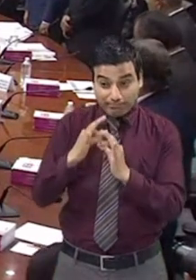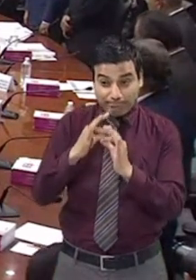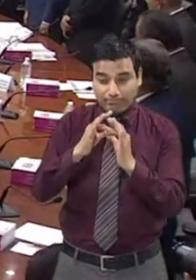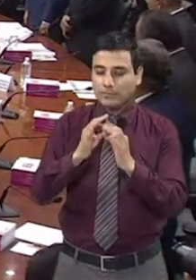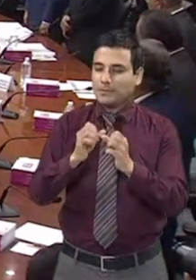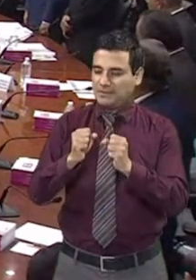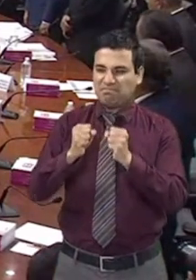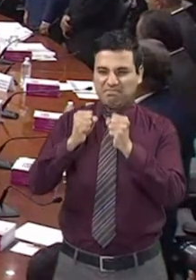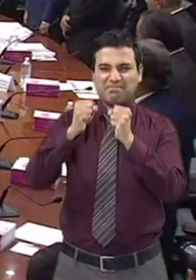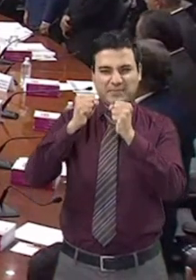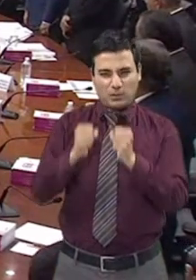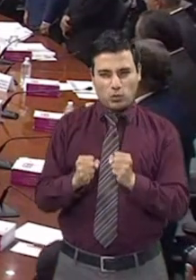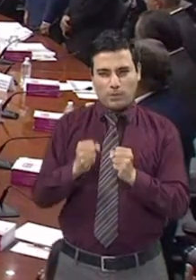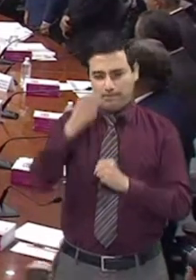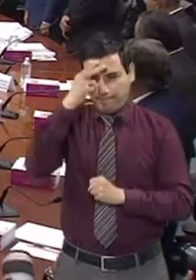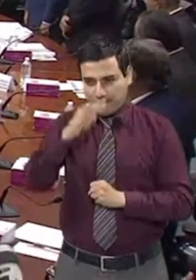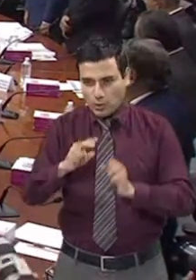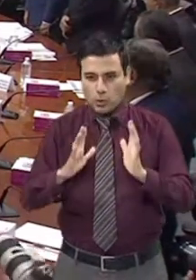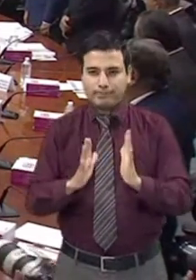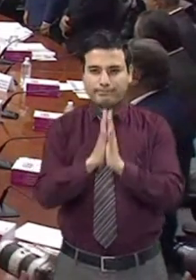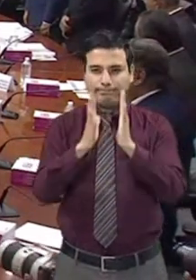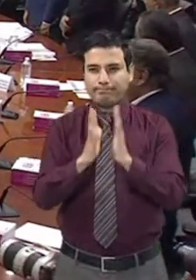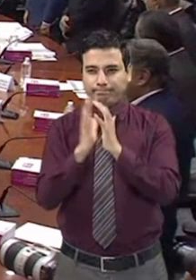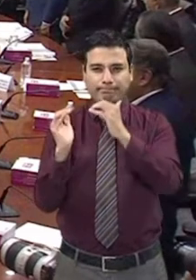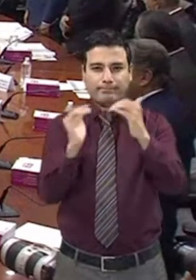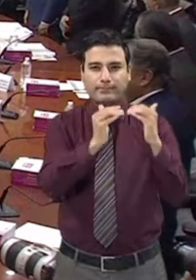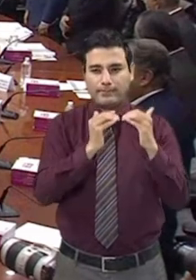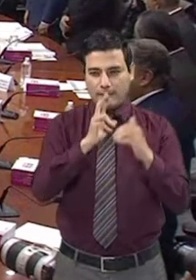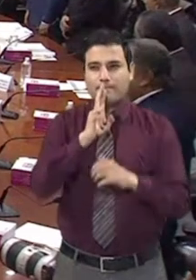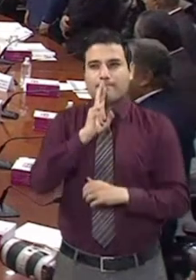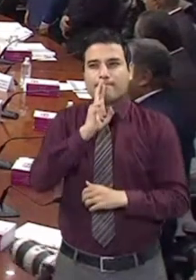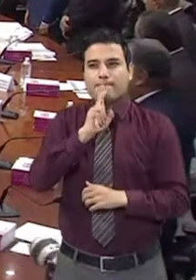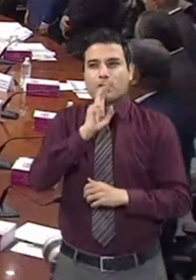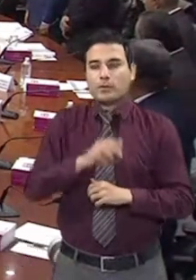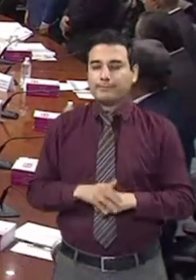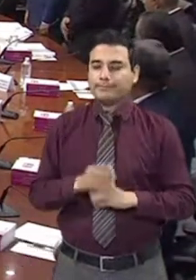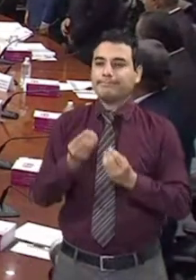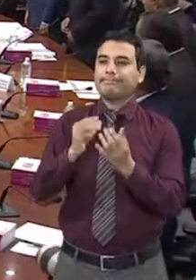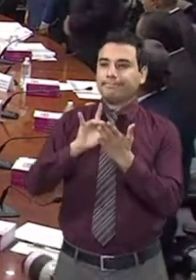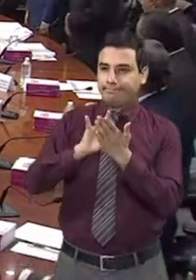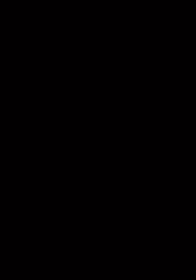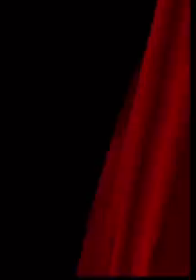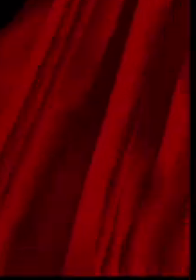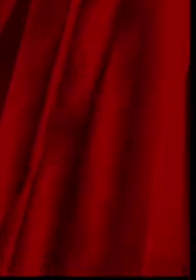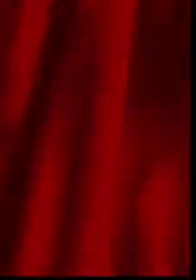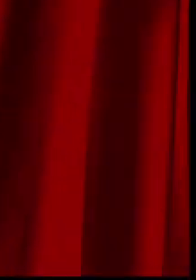incremento de la vida democrática y la calidad de la misma en nuestro país. Muchas gracias.